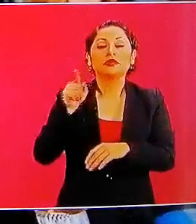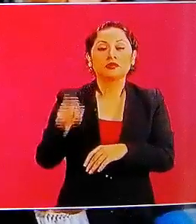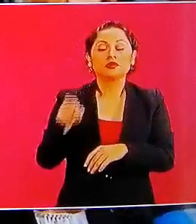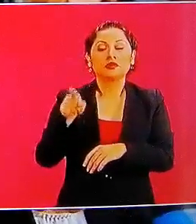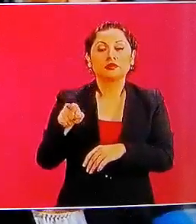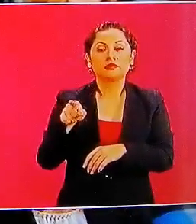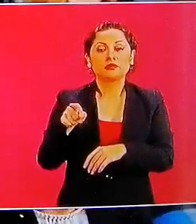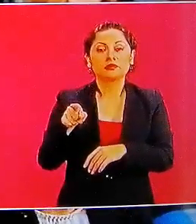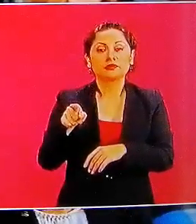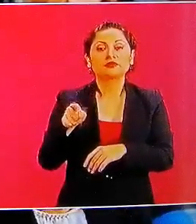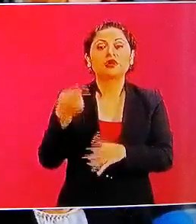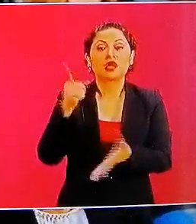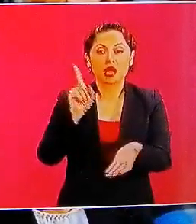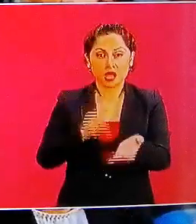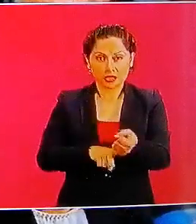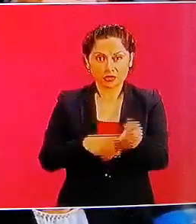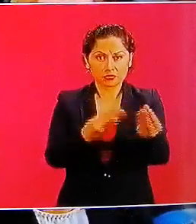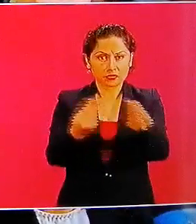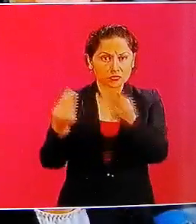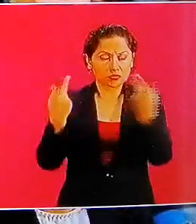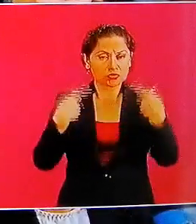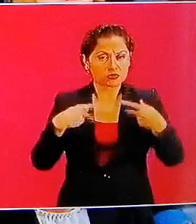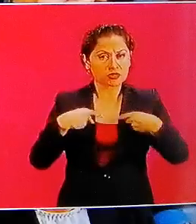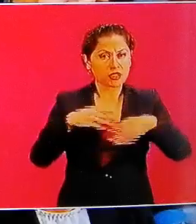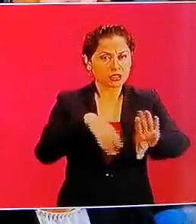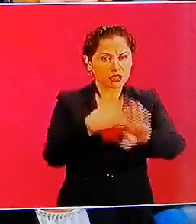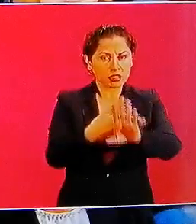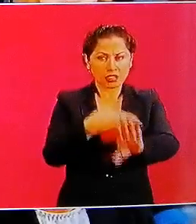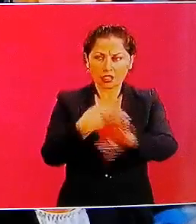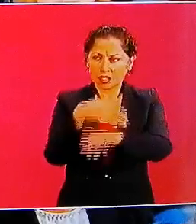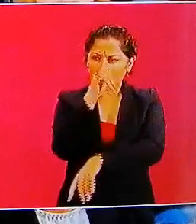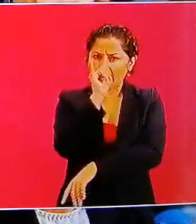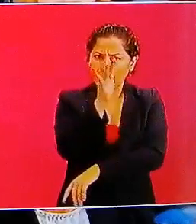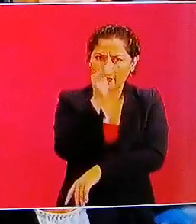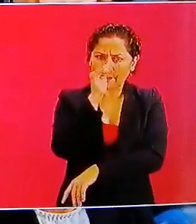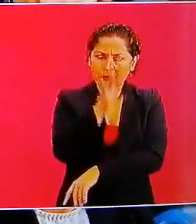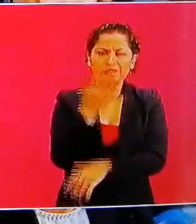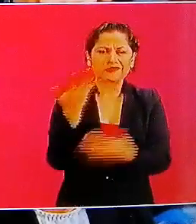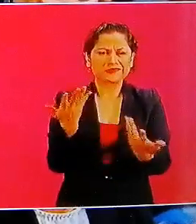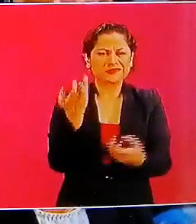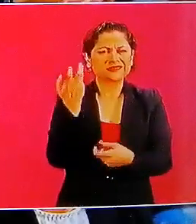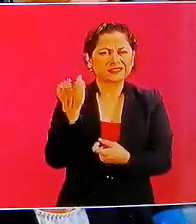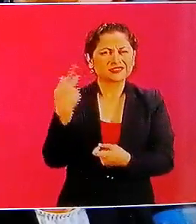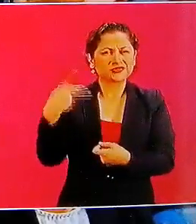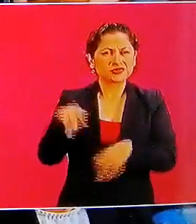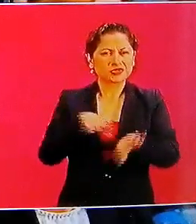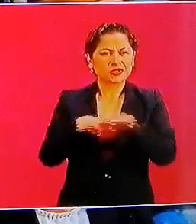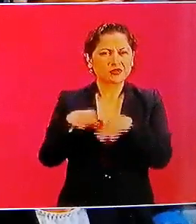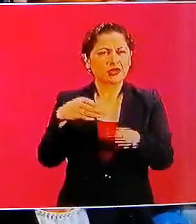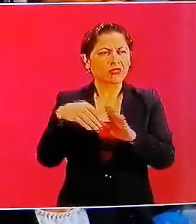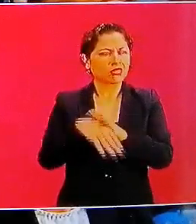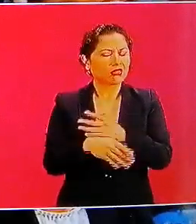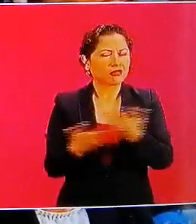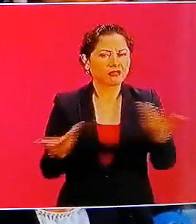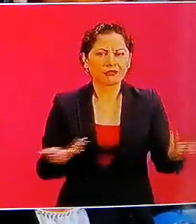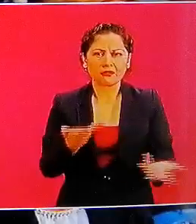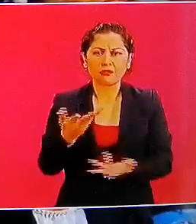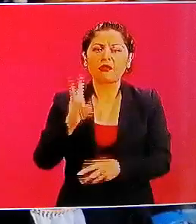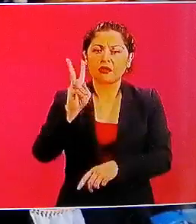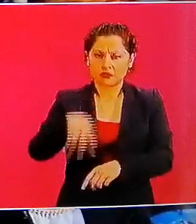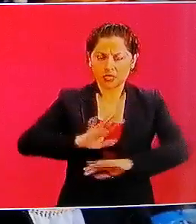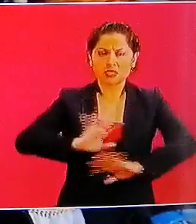sido violentados, han sido ofendidos, y que esto ha demeritado mucho en sus labores. Ha habido quejas en este